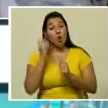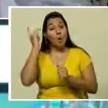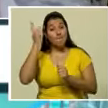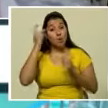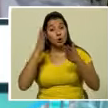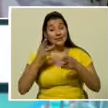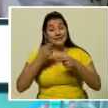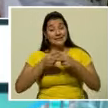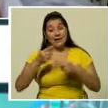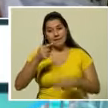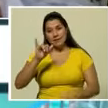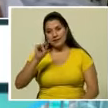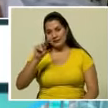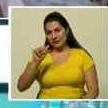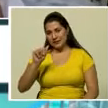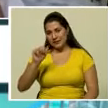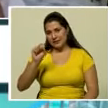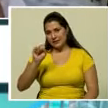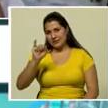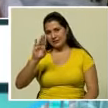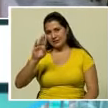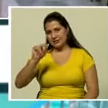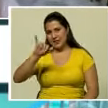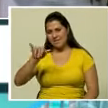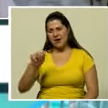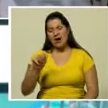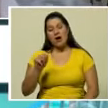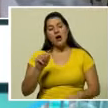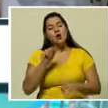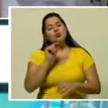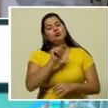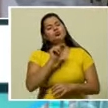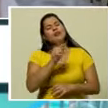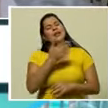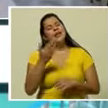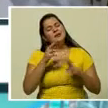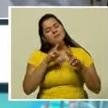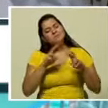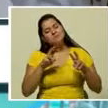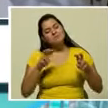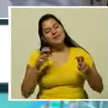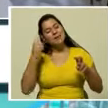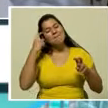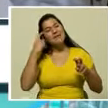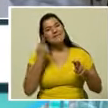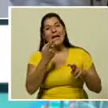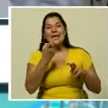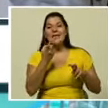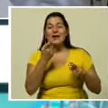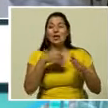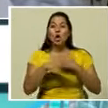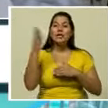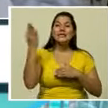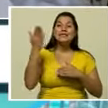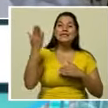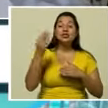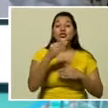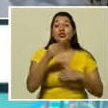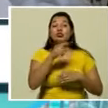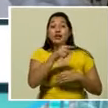Gina Cibaja. ¿Qué elementos analiza que faltaron completamente del discurso y que eran